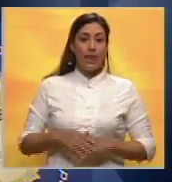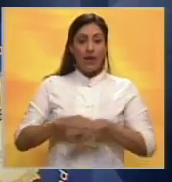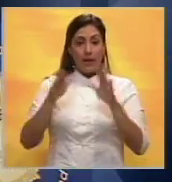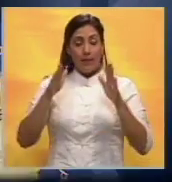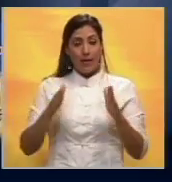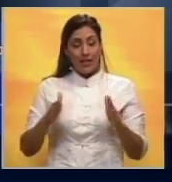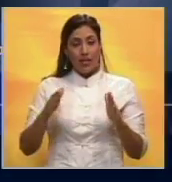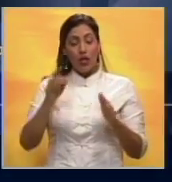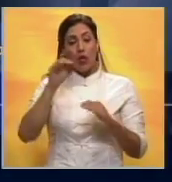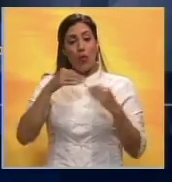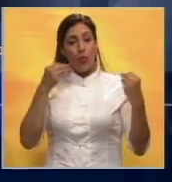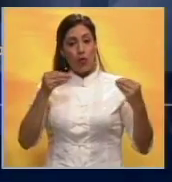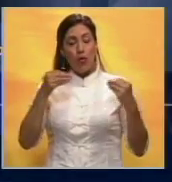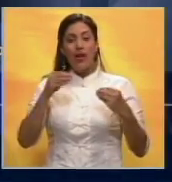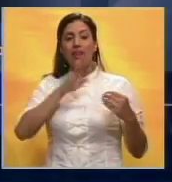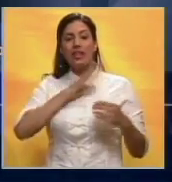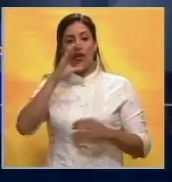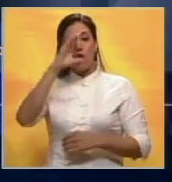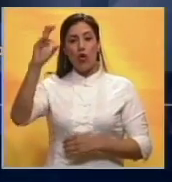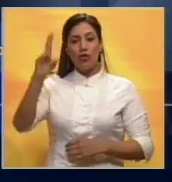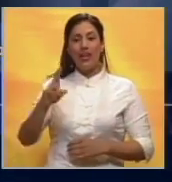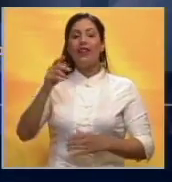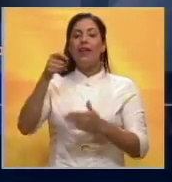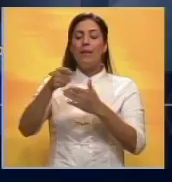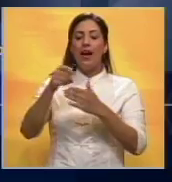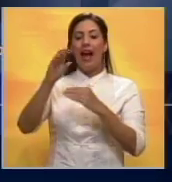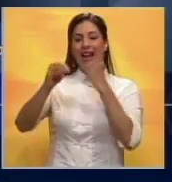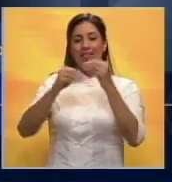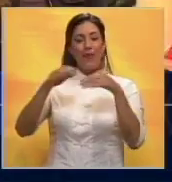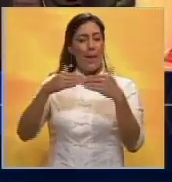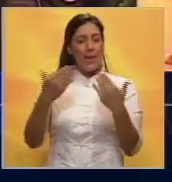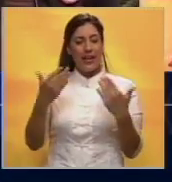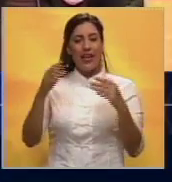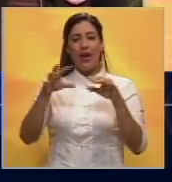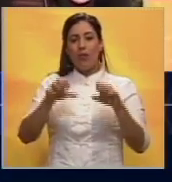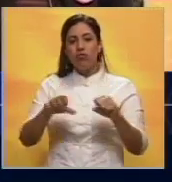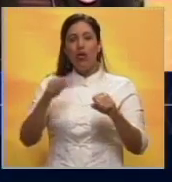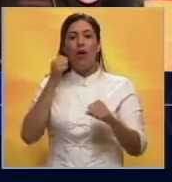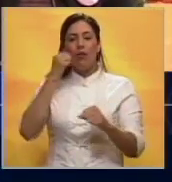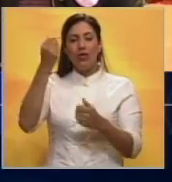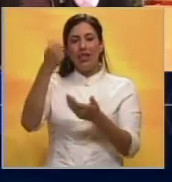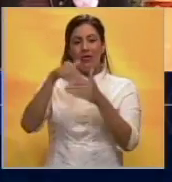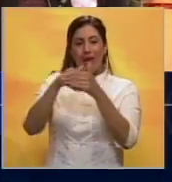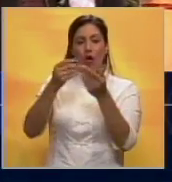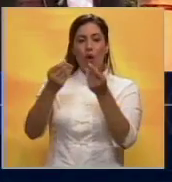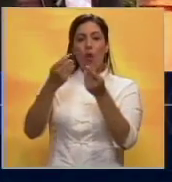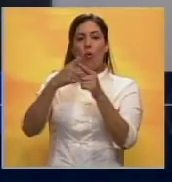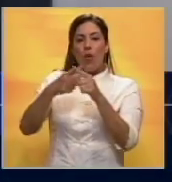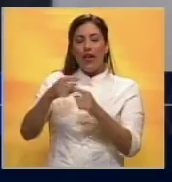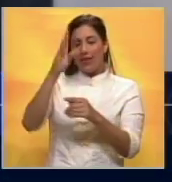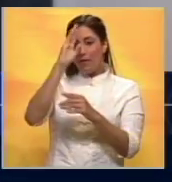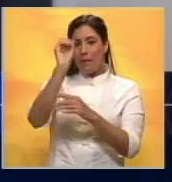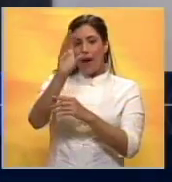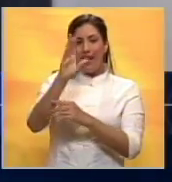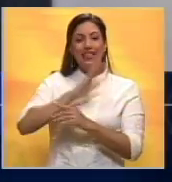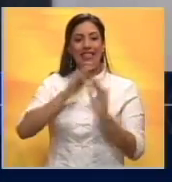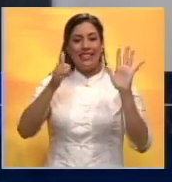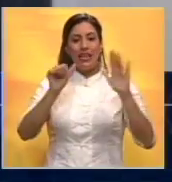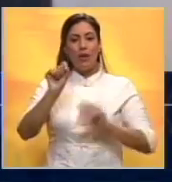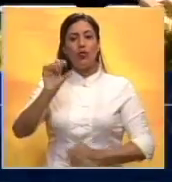ministro o el Ministerio Público costarricense recibió así la solicitud para inmovilizar los fondos de una cuenta en la que habrían